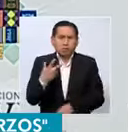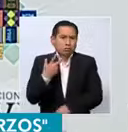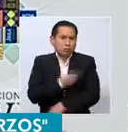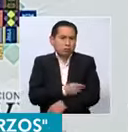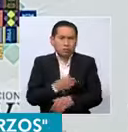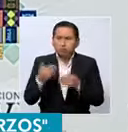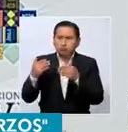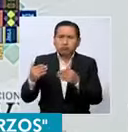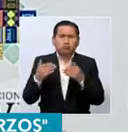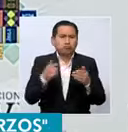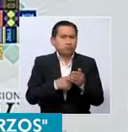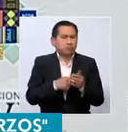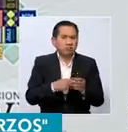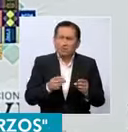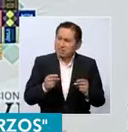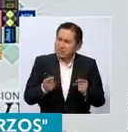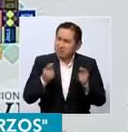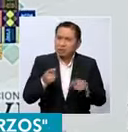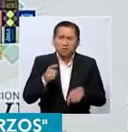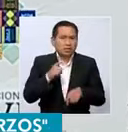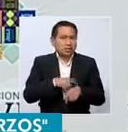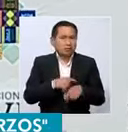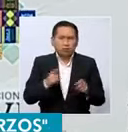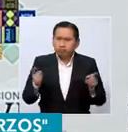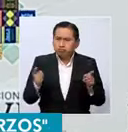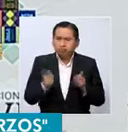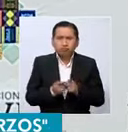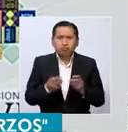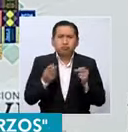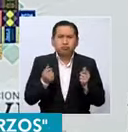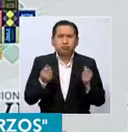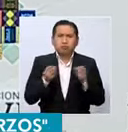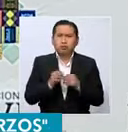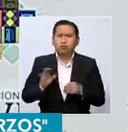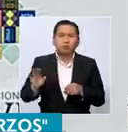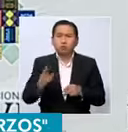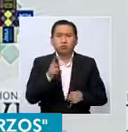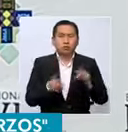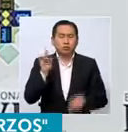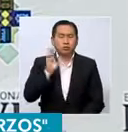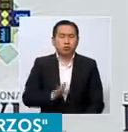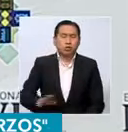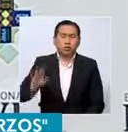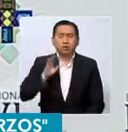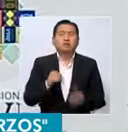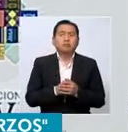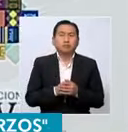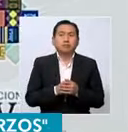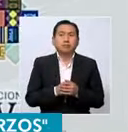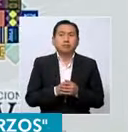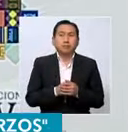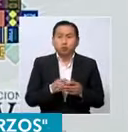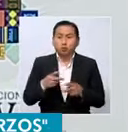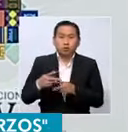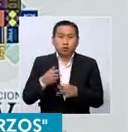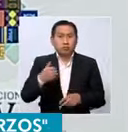vacunas de la manera más rápida y pronta a los bolivianos y bolivianas y el autocuidado